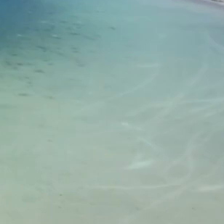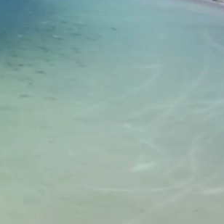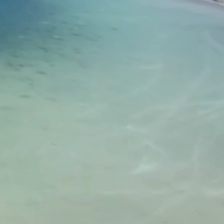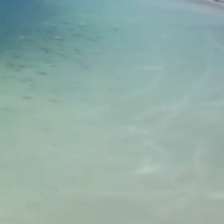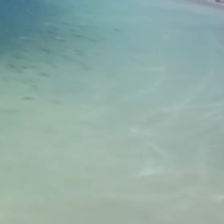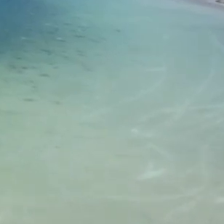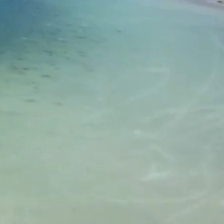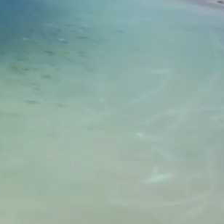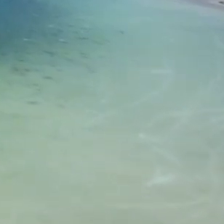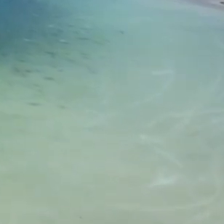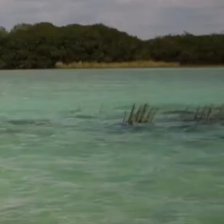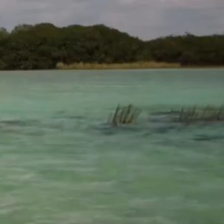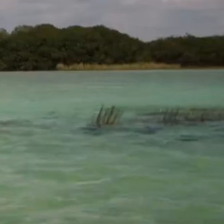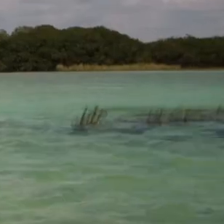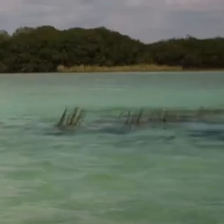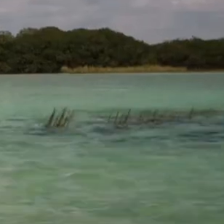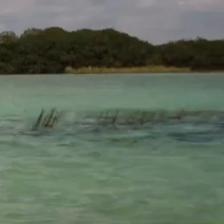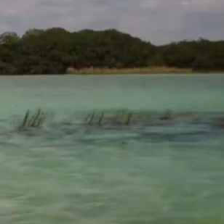Música